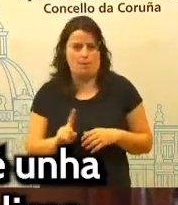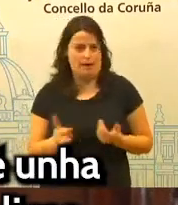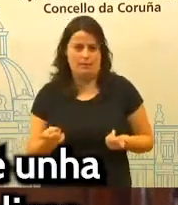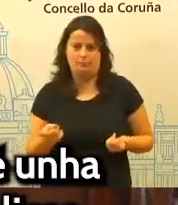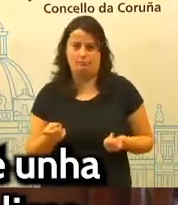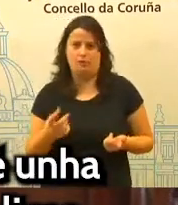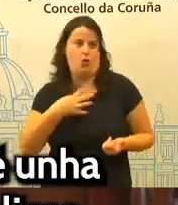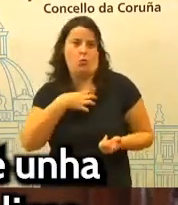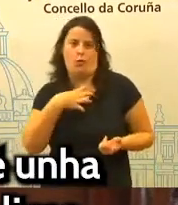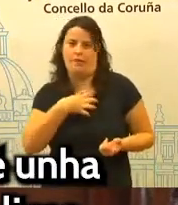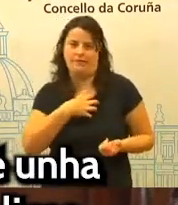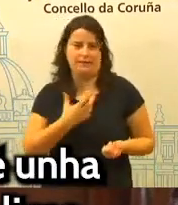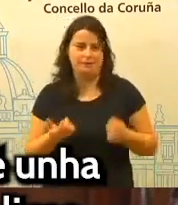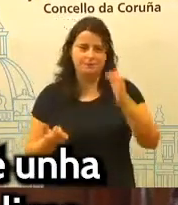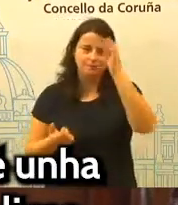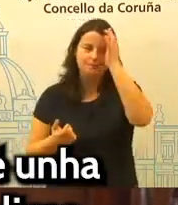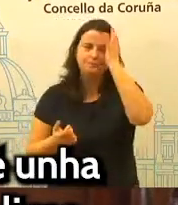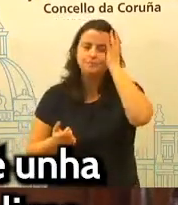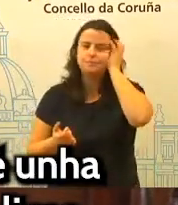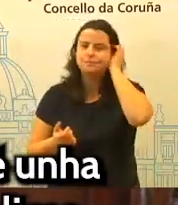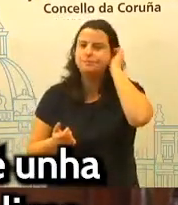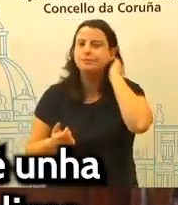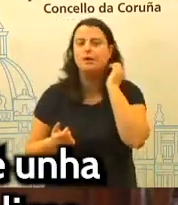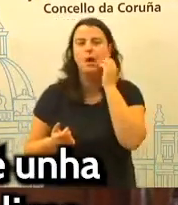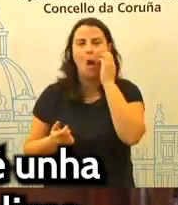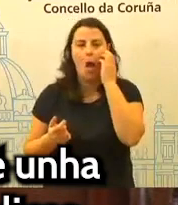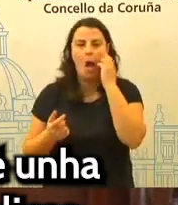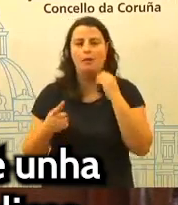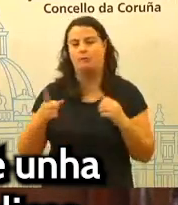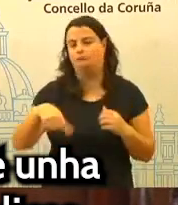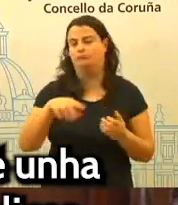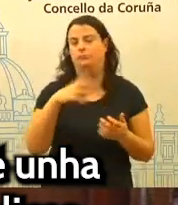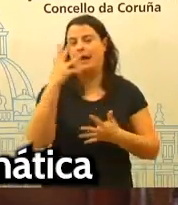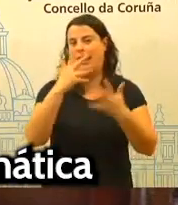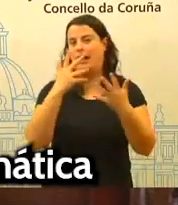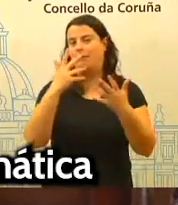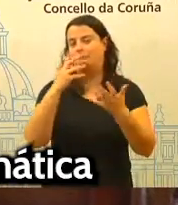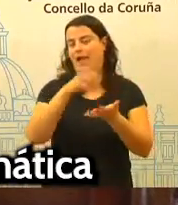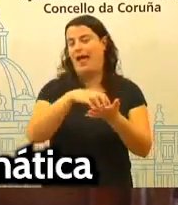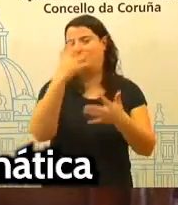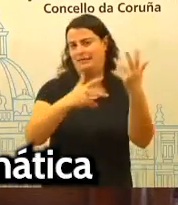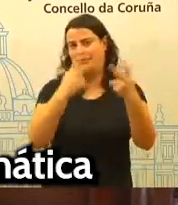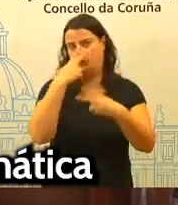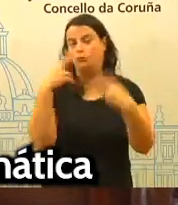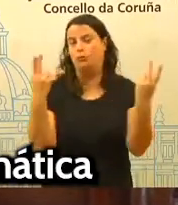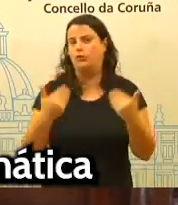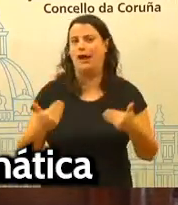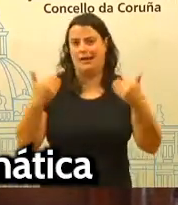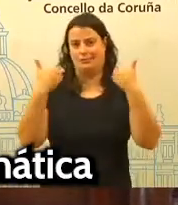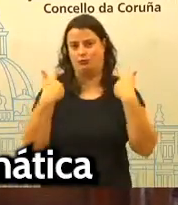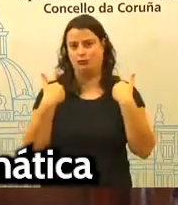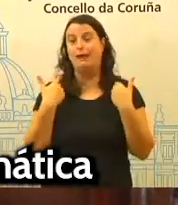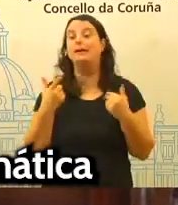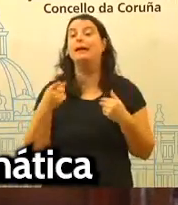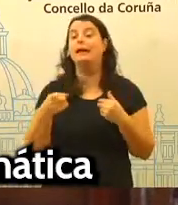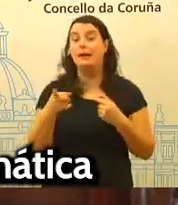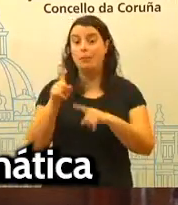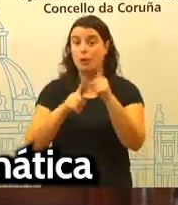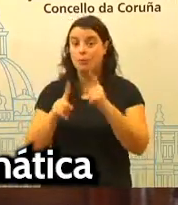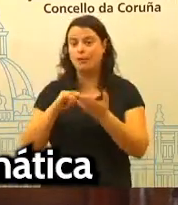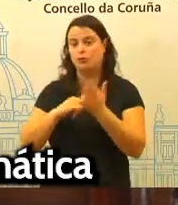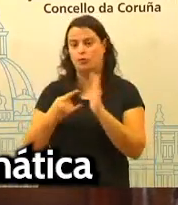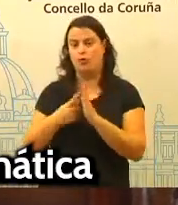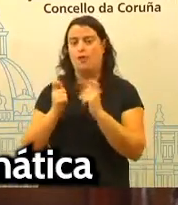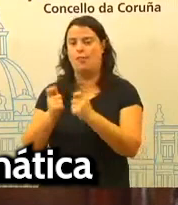también consideramos oportuno que tenga responsabilidad de las administraciones públicas y que si queremos solucionar esta problemática